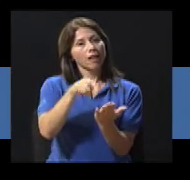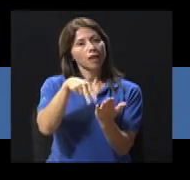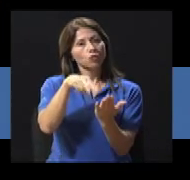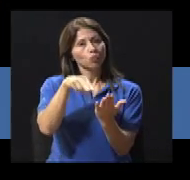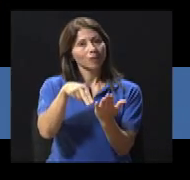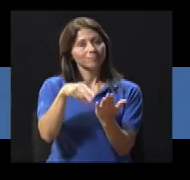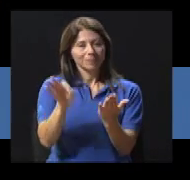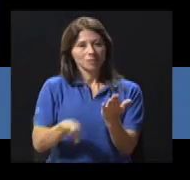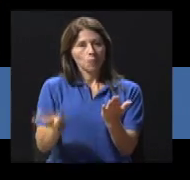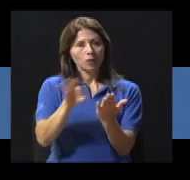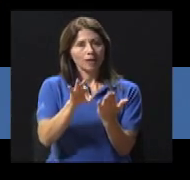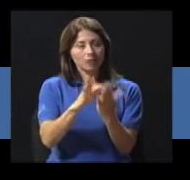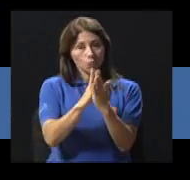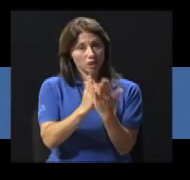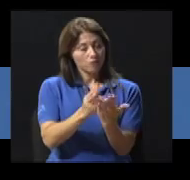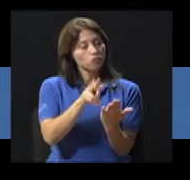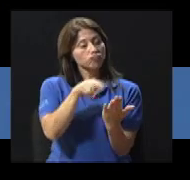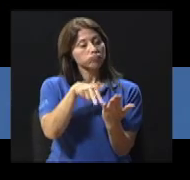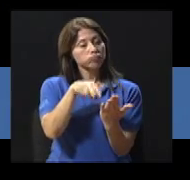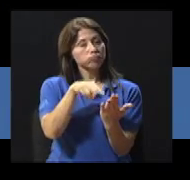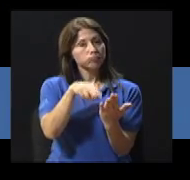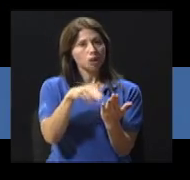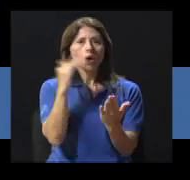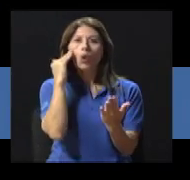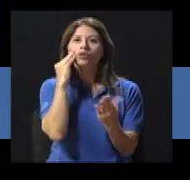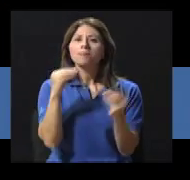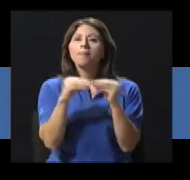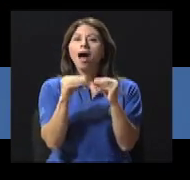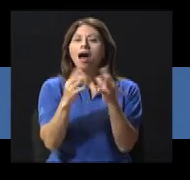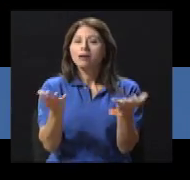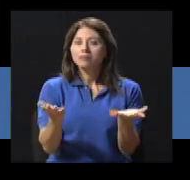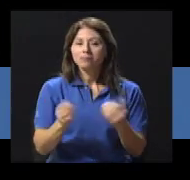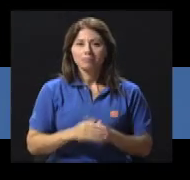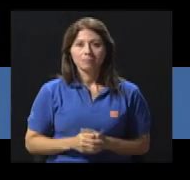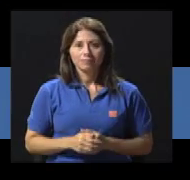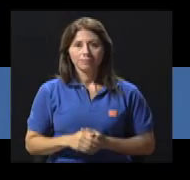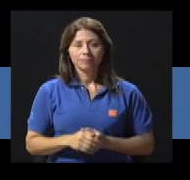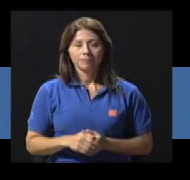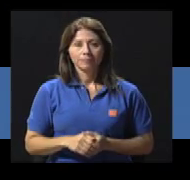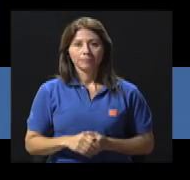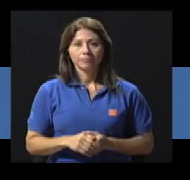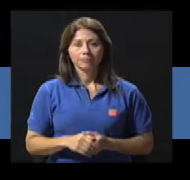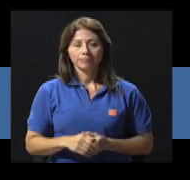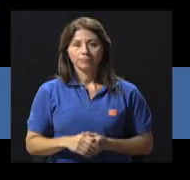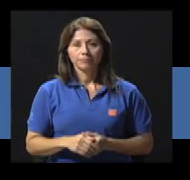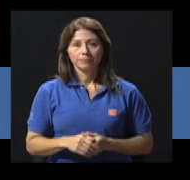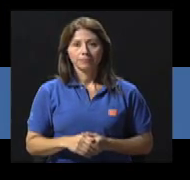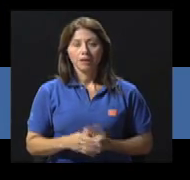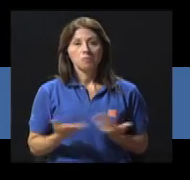mentalmente, bueno, la lectura siempre es importante, leer un libro, conocer más sobre algo que quiera conocer.